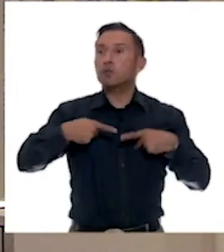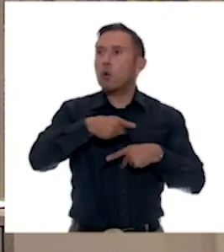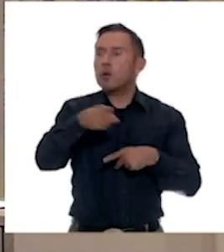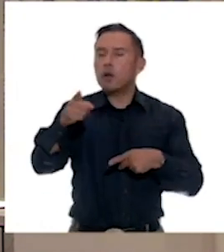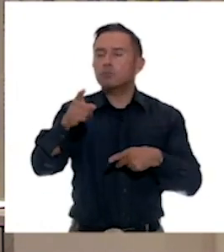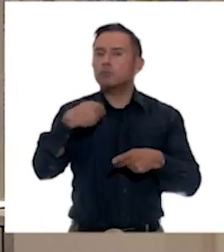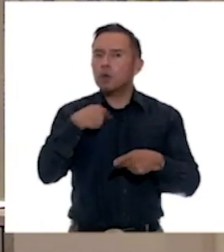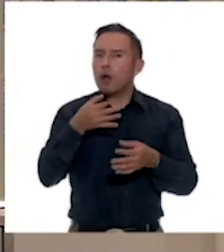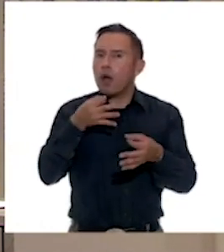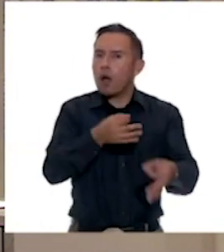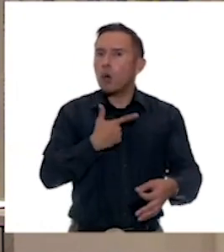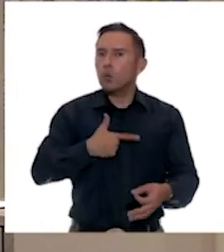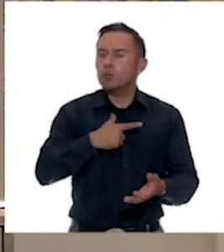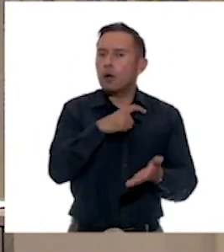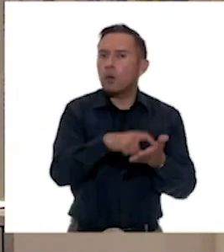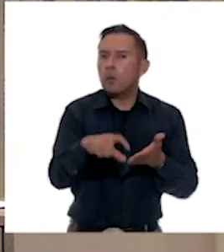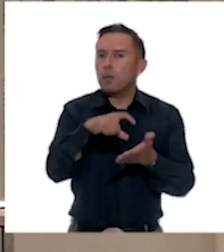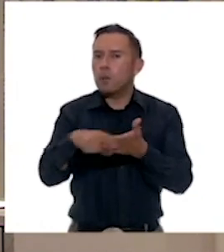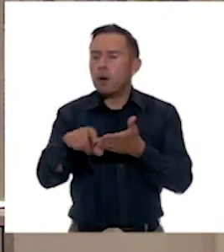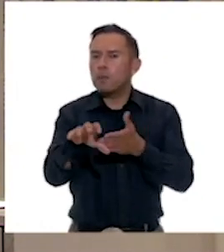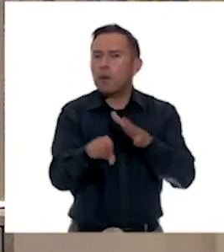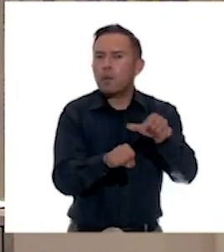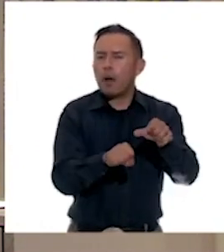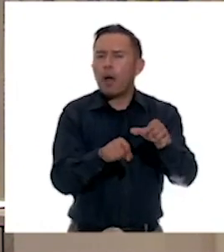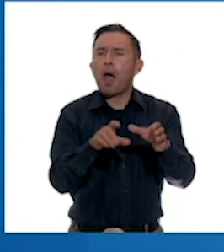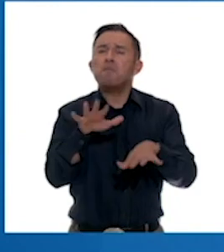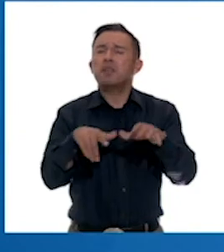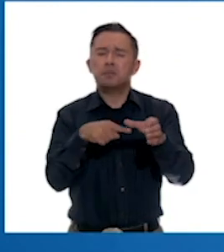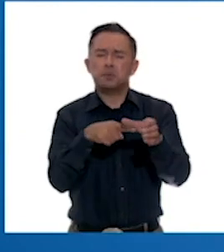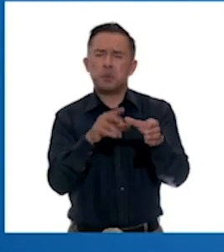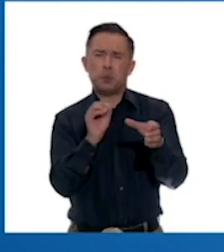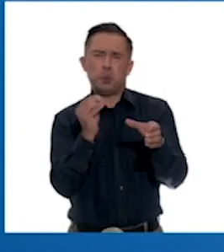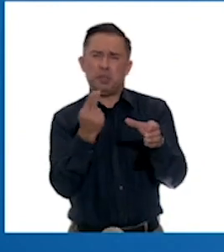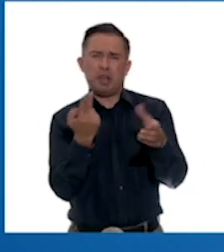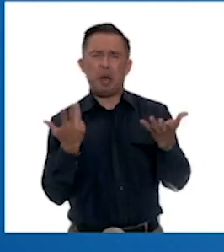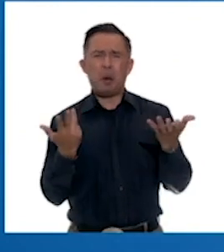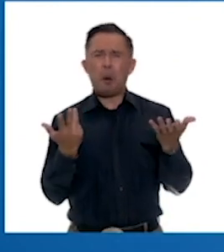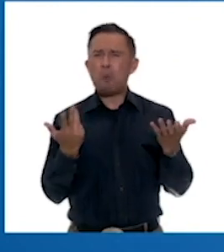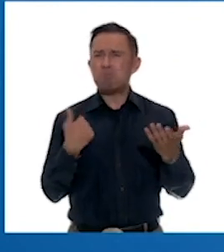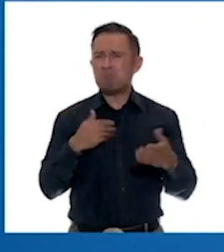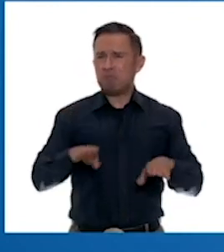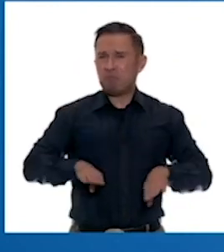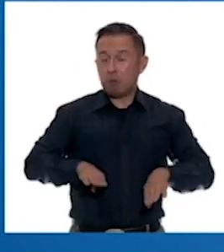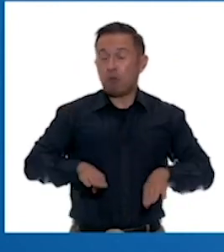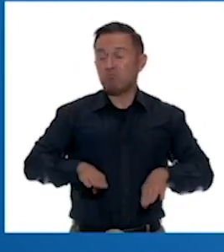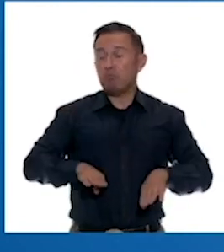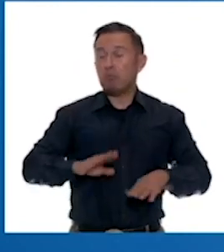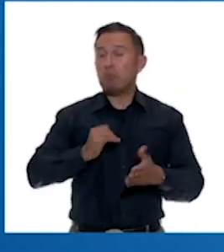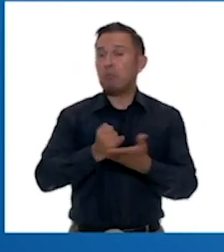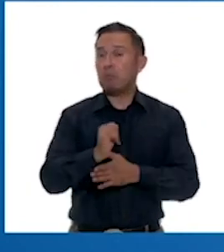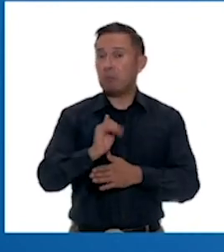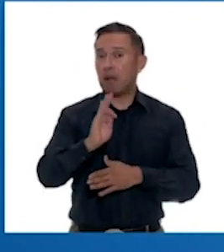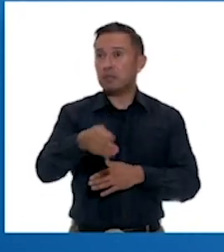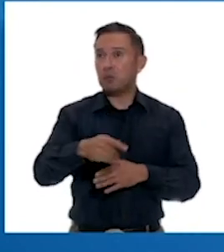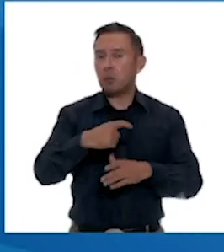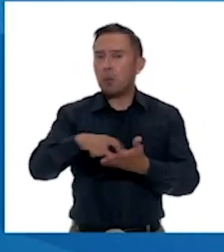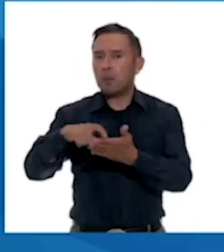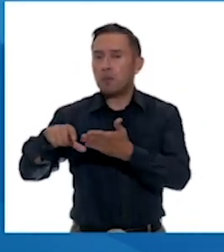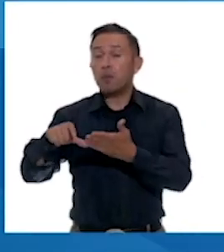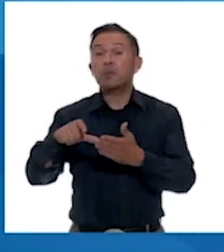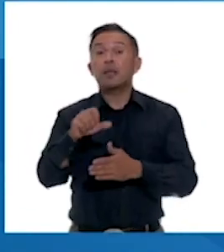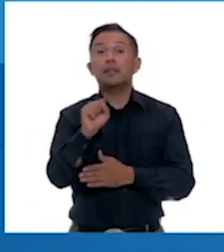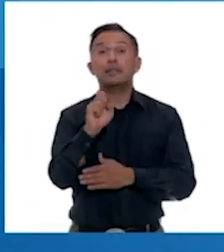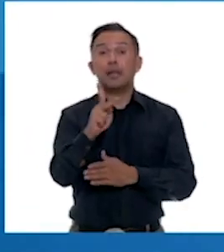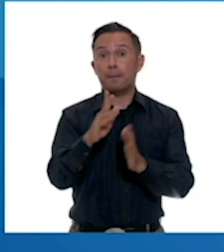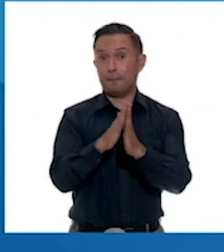producto, aunque no sea necesario ni conveniente. En tu libro de texto de español de cuarto grado, puedes